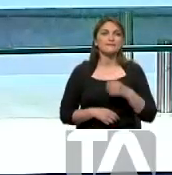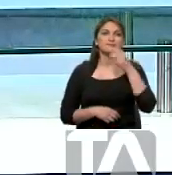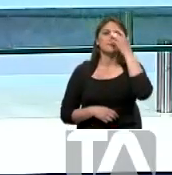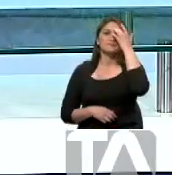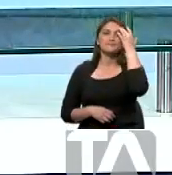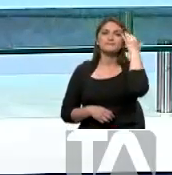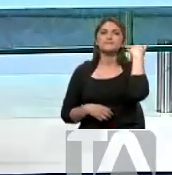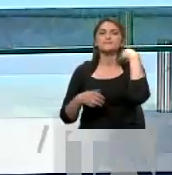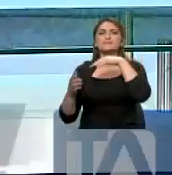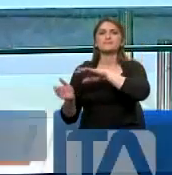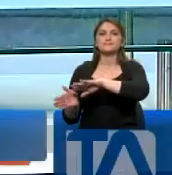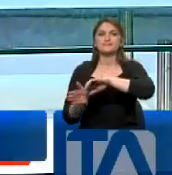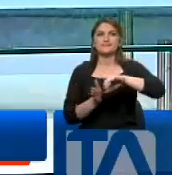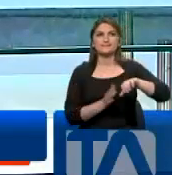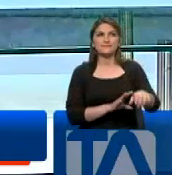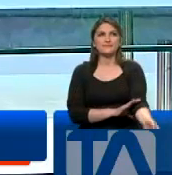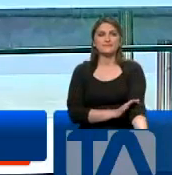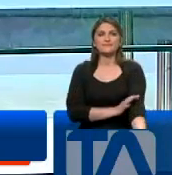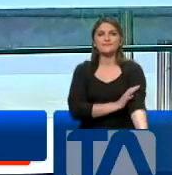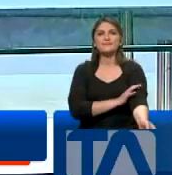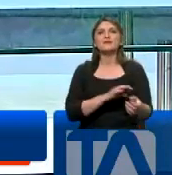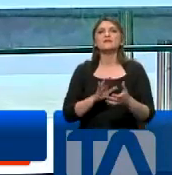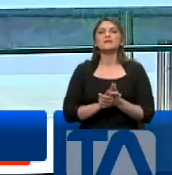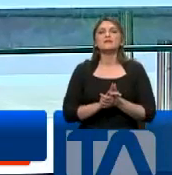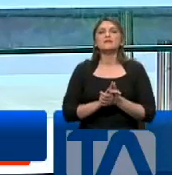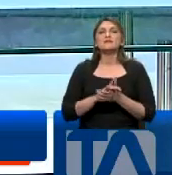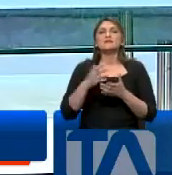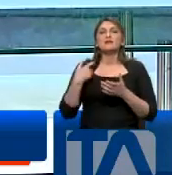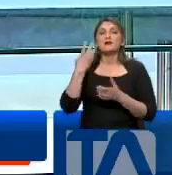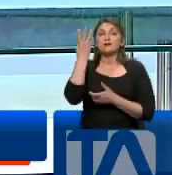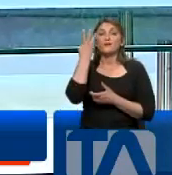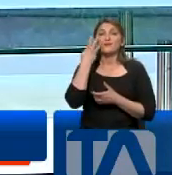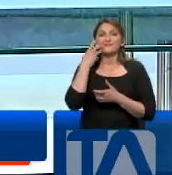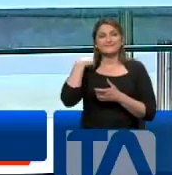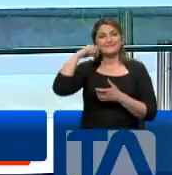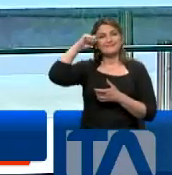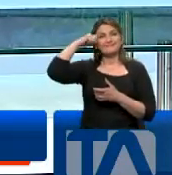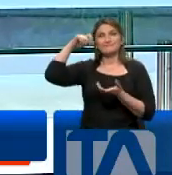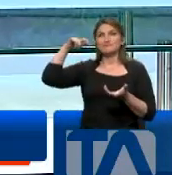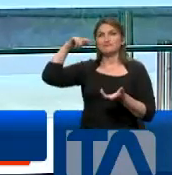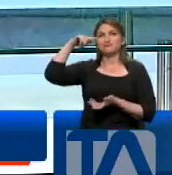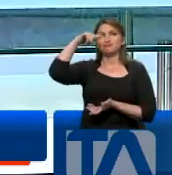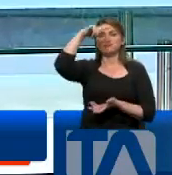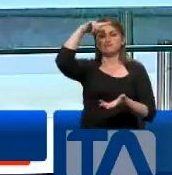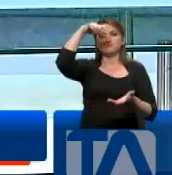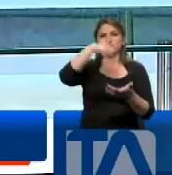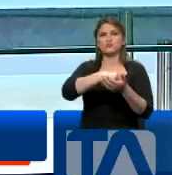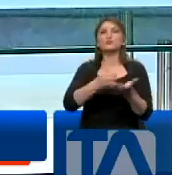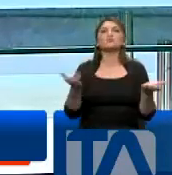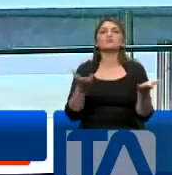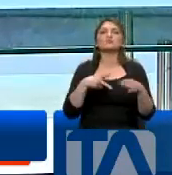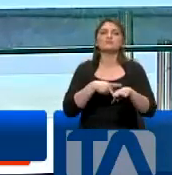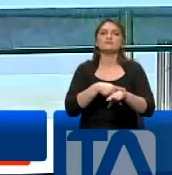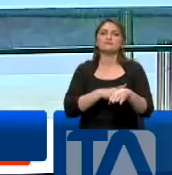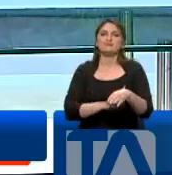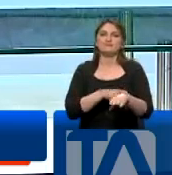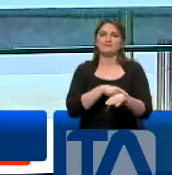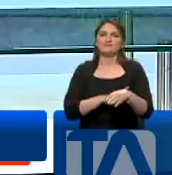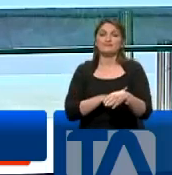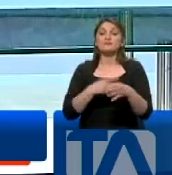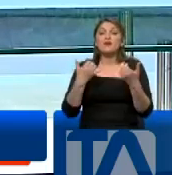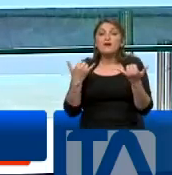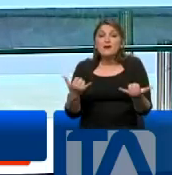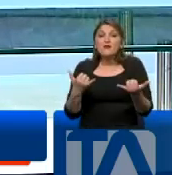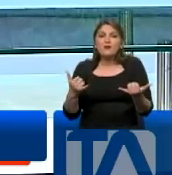Luego de 4 días, el accidente de la avioneta de Amazonía Verde en el río Coangos, en la provincia de Morona, Santiago, los rescatistas recuperaron